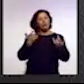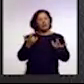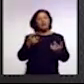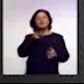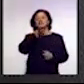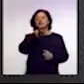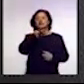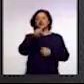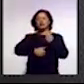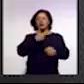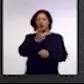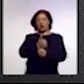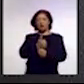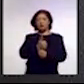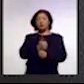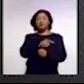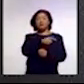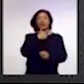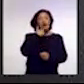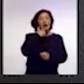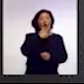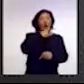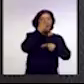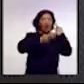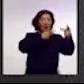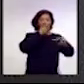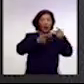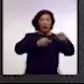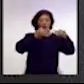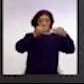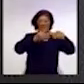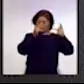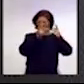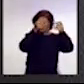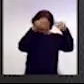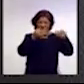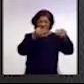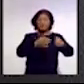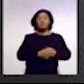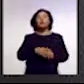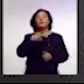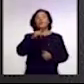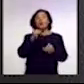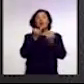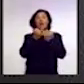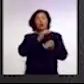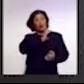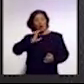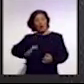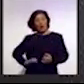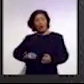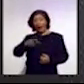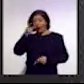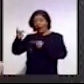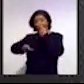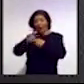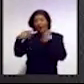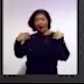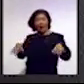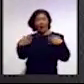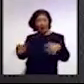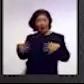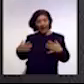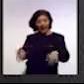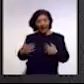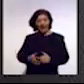que no sólo habla inglés de manera excelente sino además habla chino mandarín algún otro